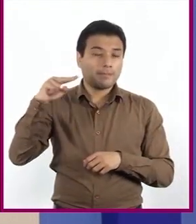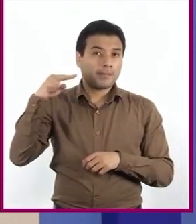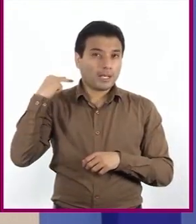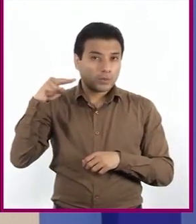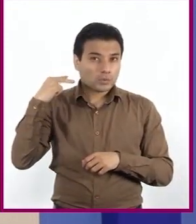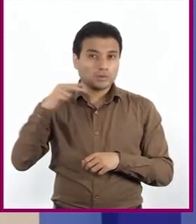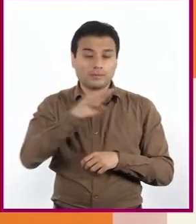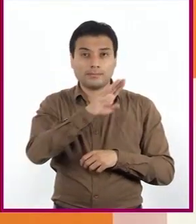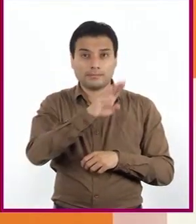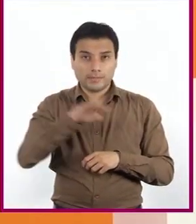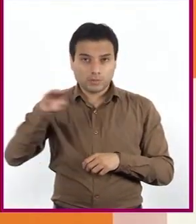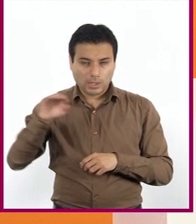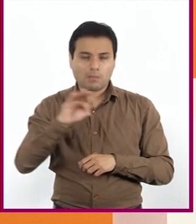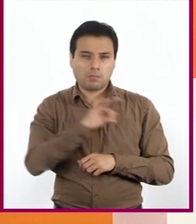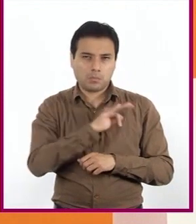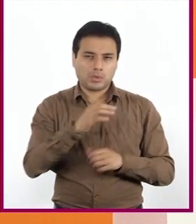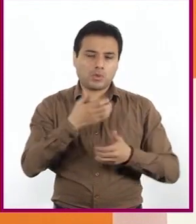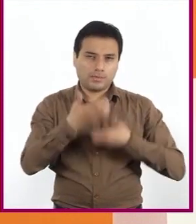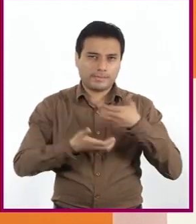y Michoacán.